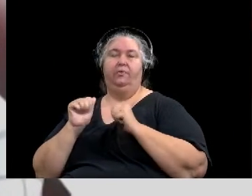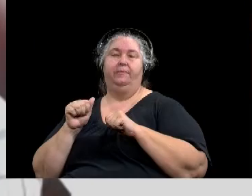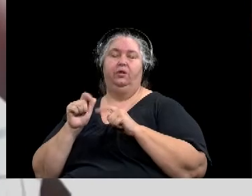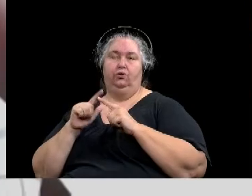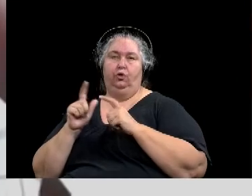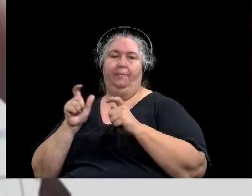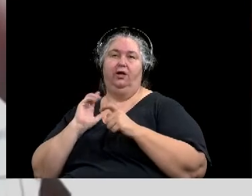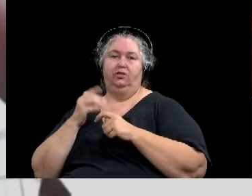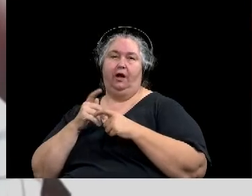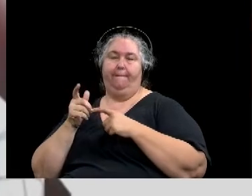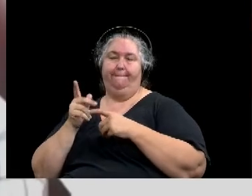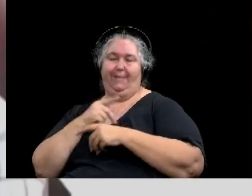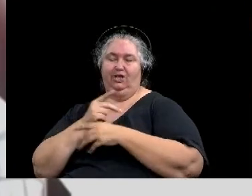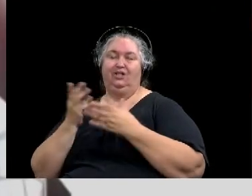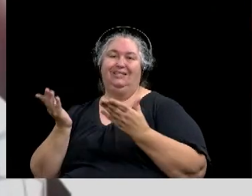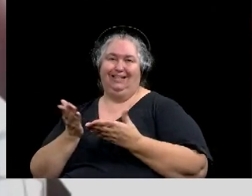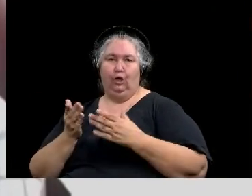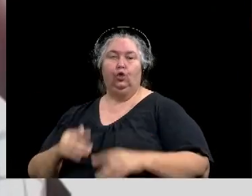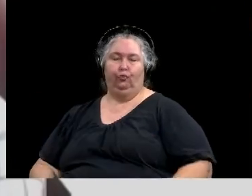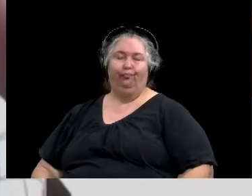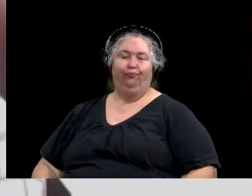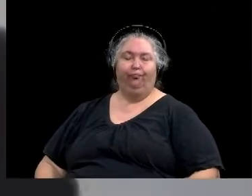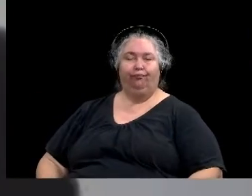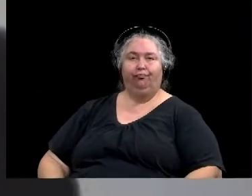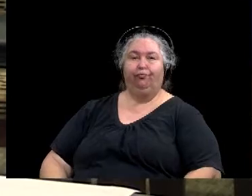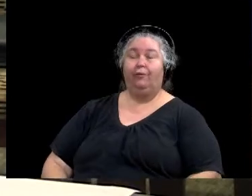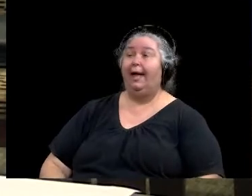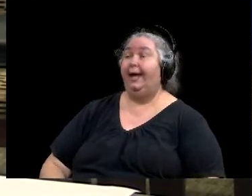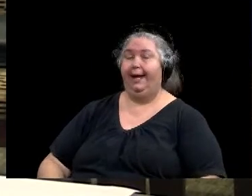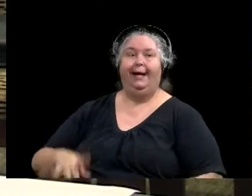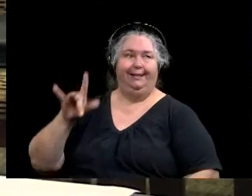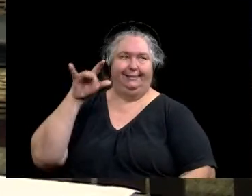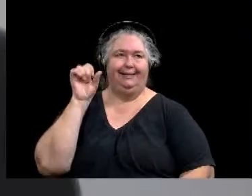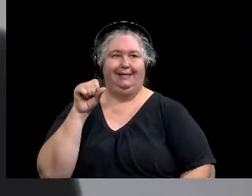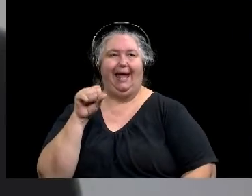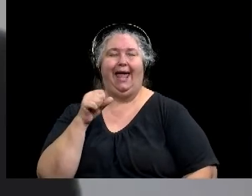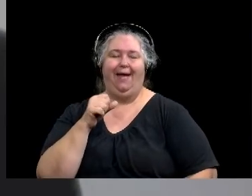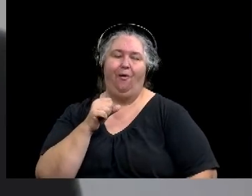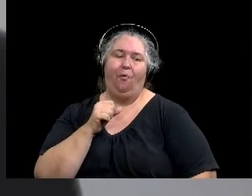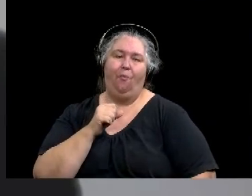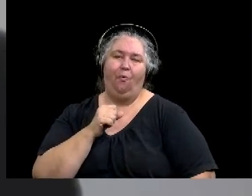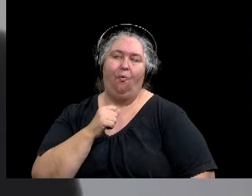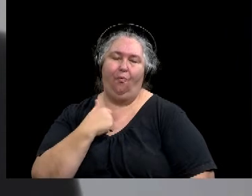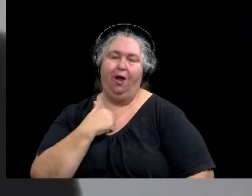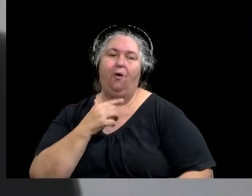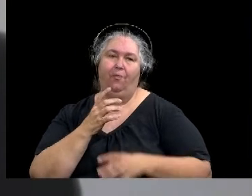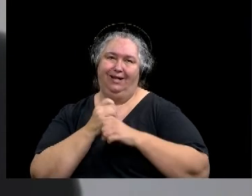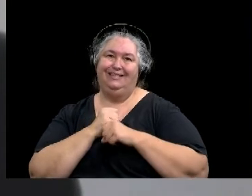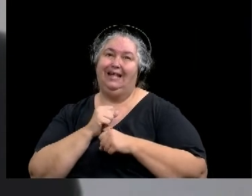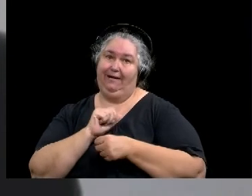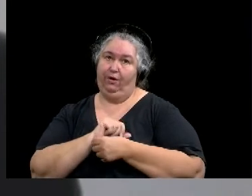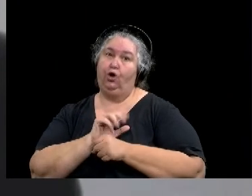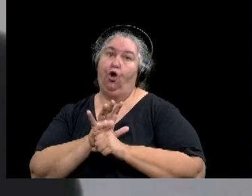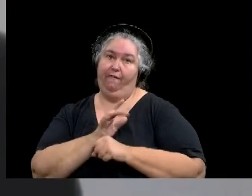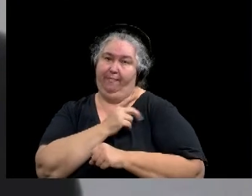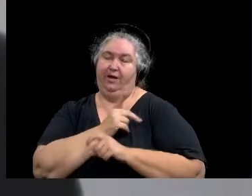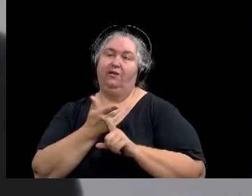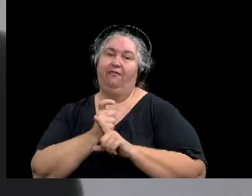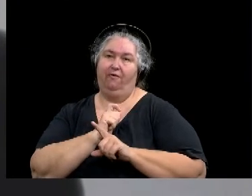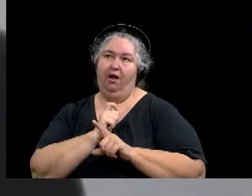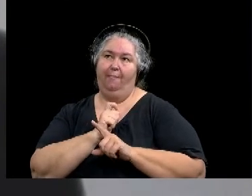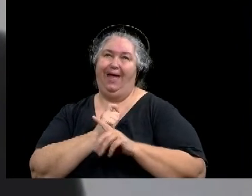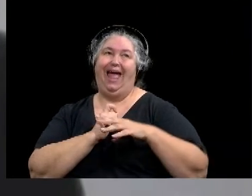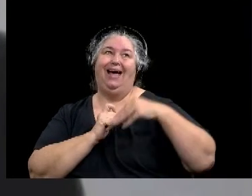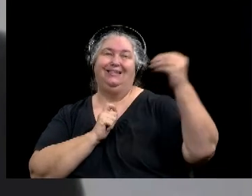para que podamos tener la habilidad la habilidad de cuidar a nuestros pacientes aquí y si hemos